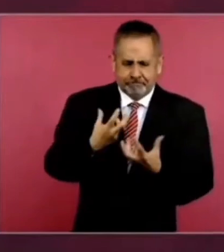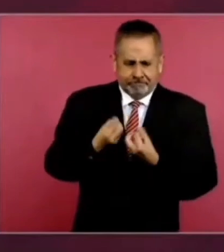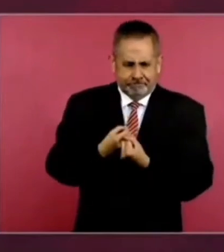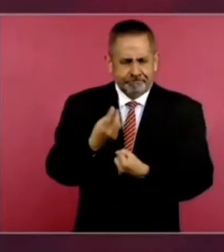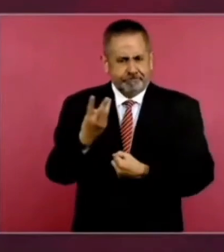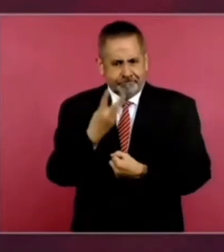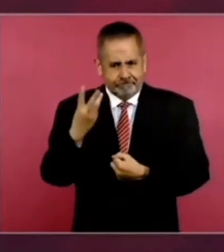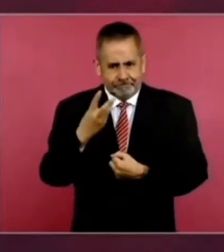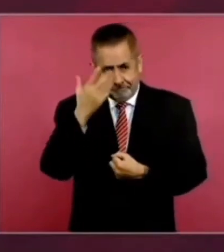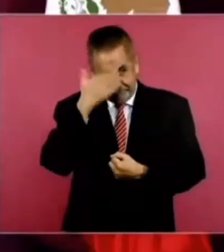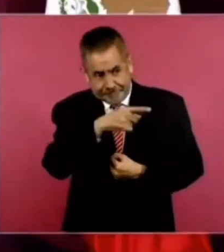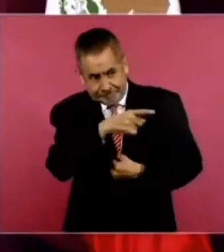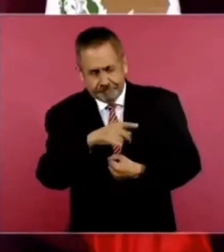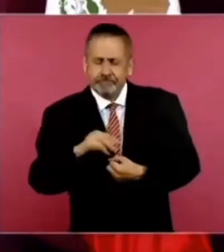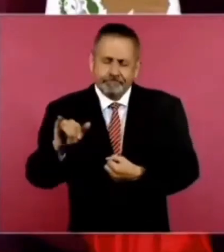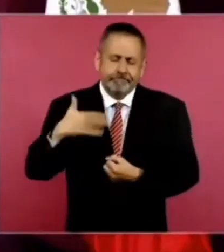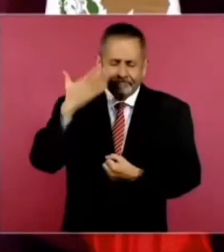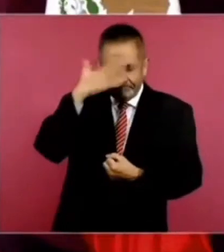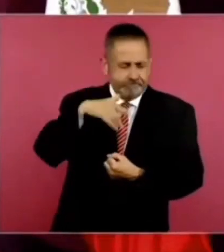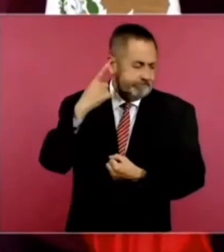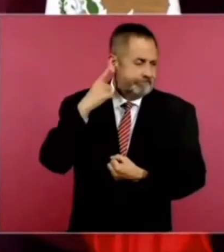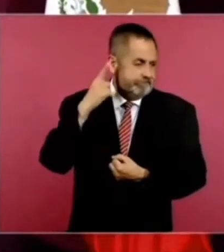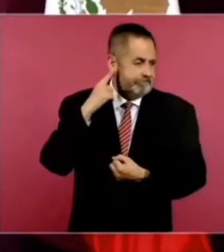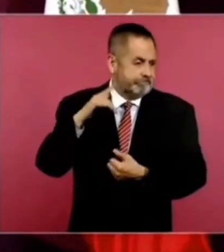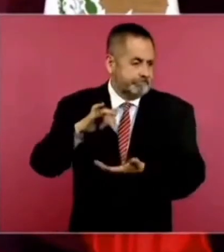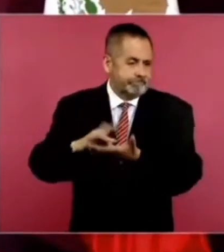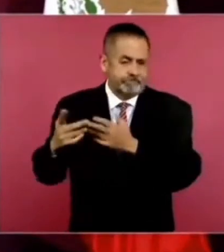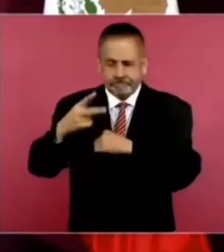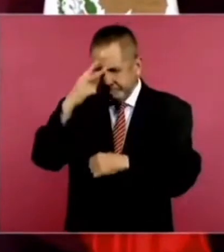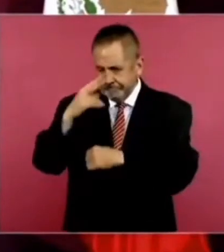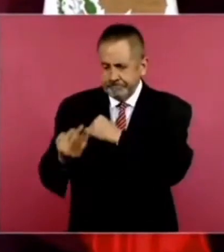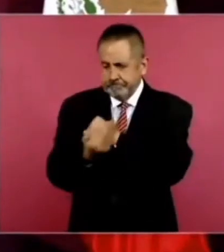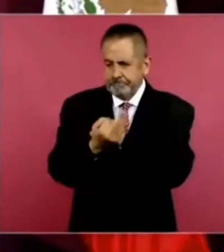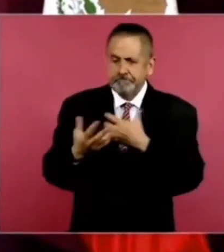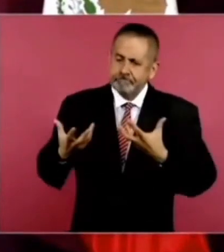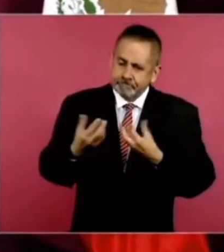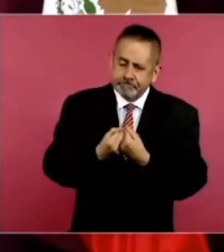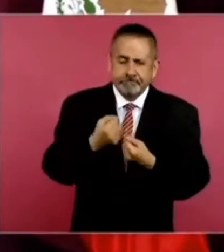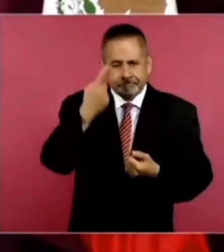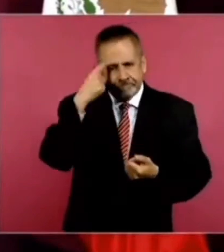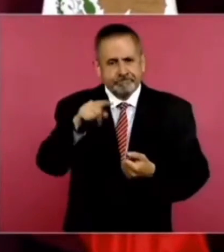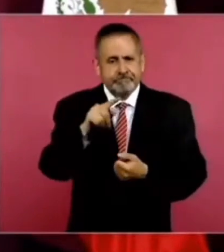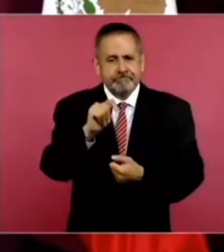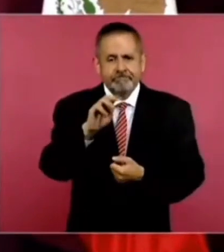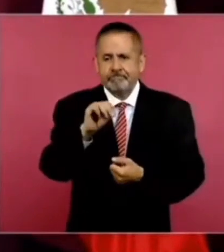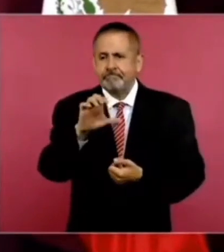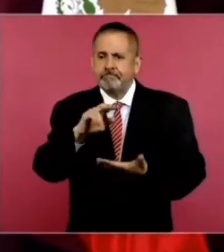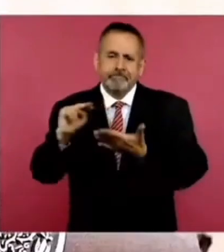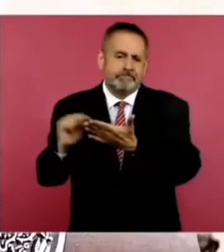de todo, cuando las negociaciones del tratado.